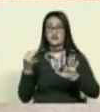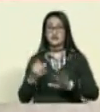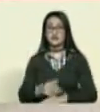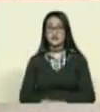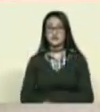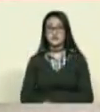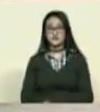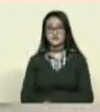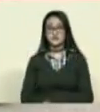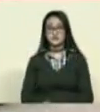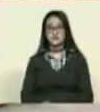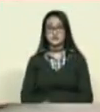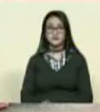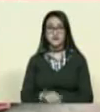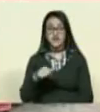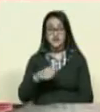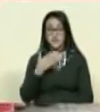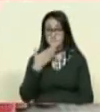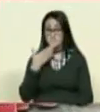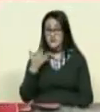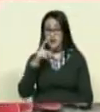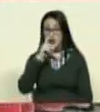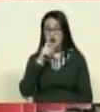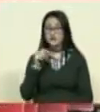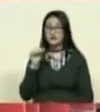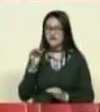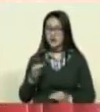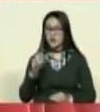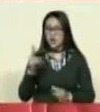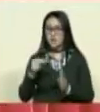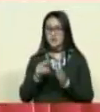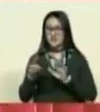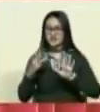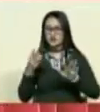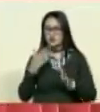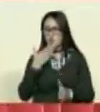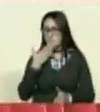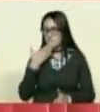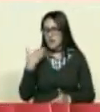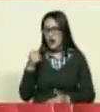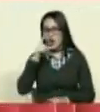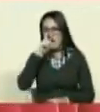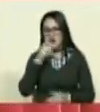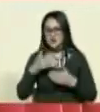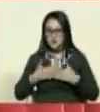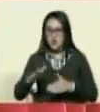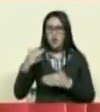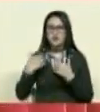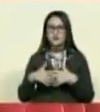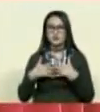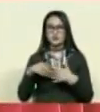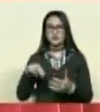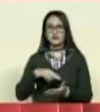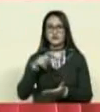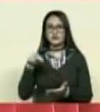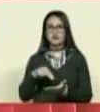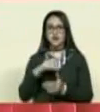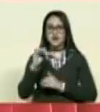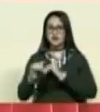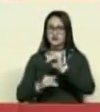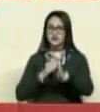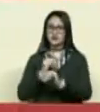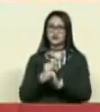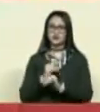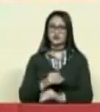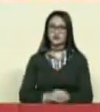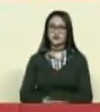2017. Creo que es el mejor año, el 2018 va a ser el mejor año en cuanto al arranque financiero nacional e internacional.